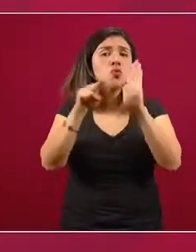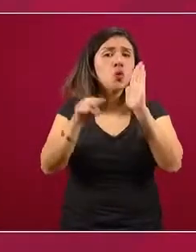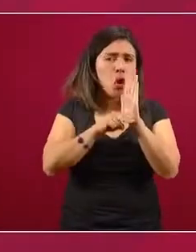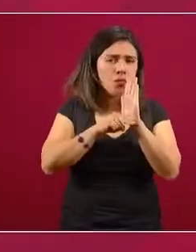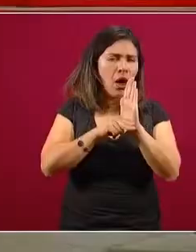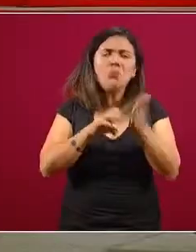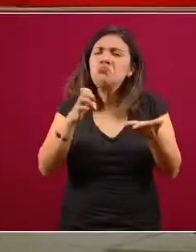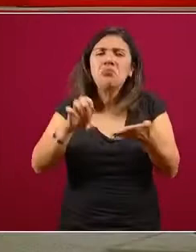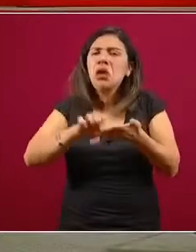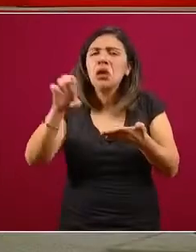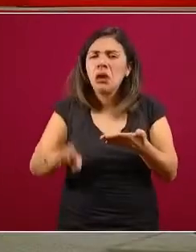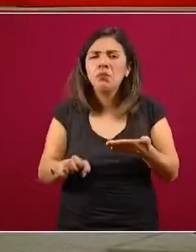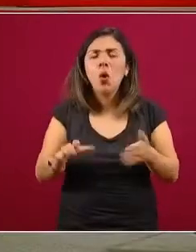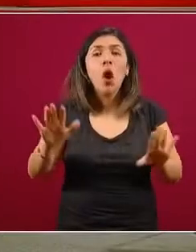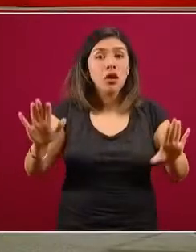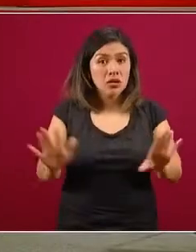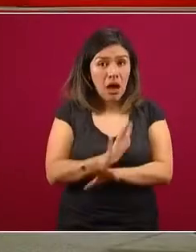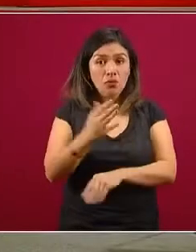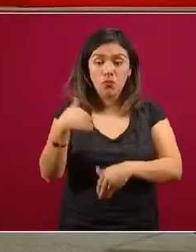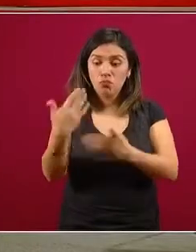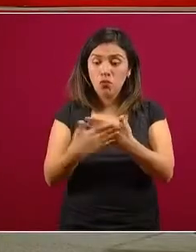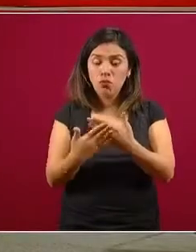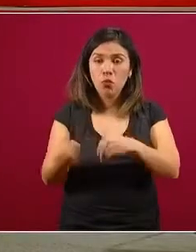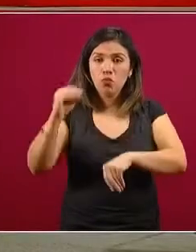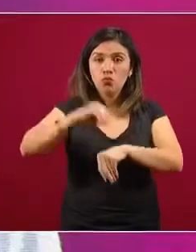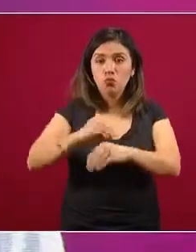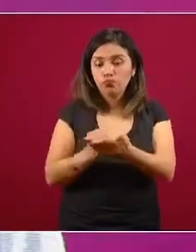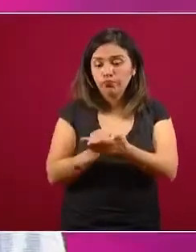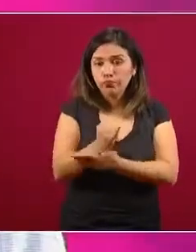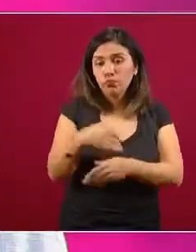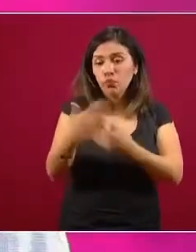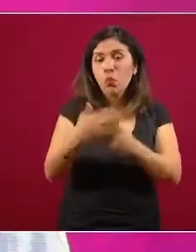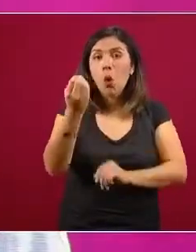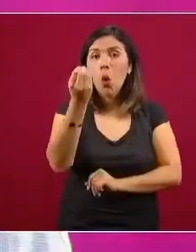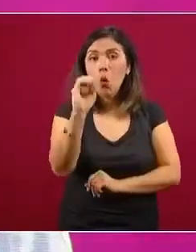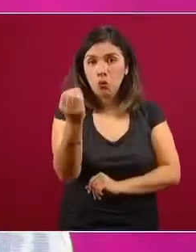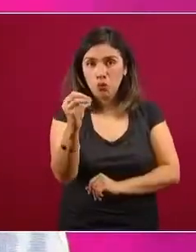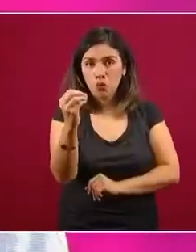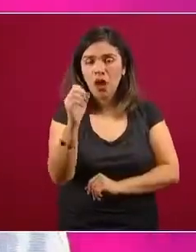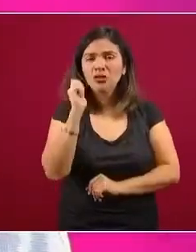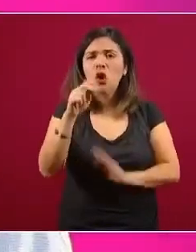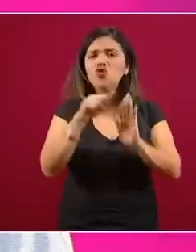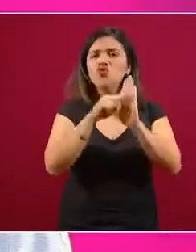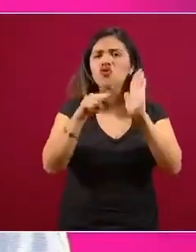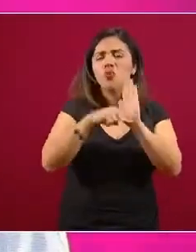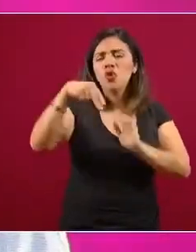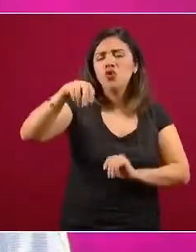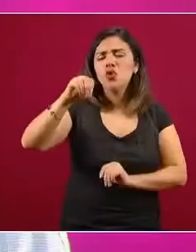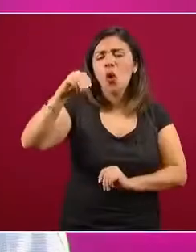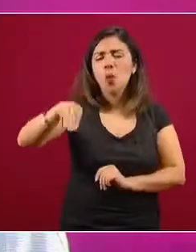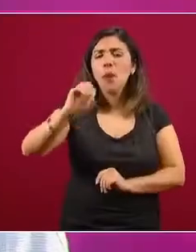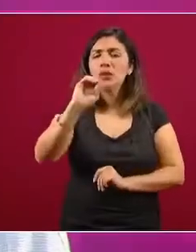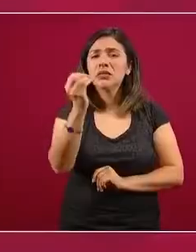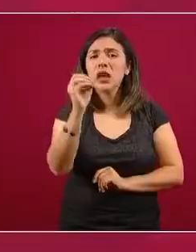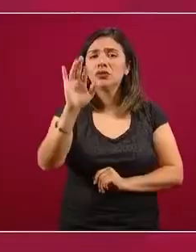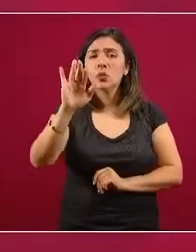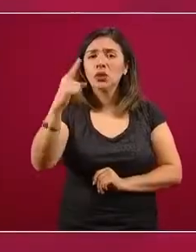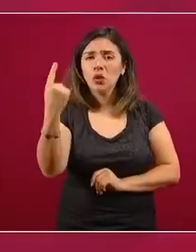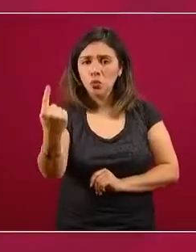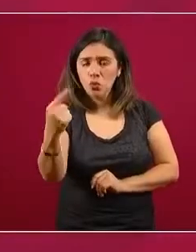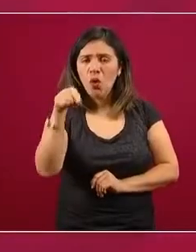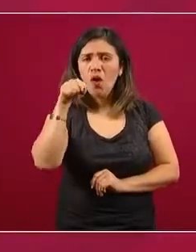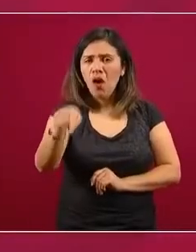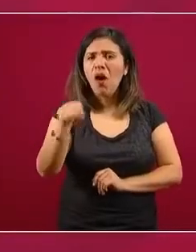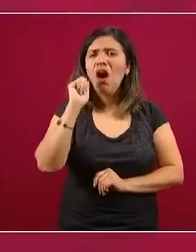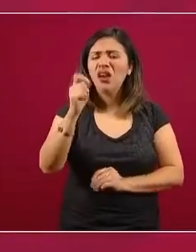Por ejemplo, modificamos y entrará en vigor a partir de octubre la norma oficial mexicana 051